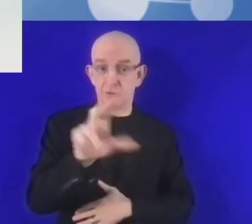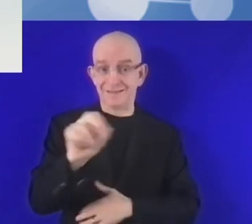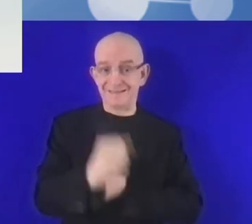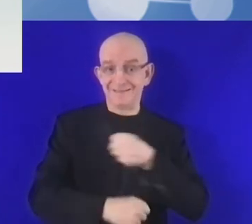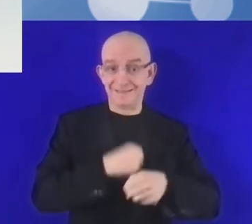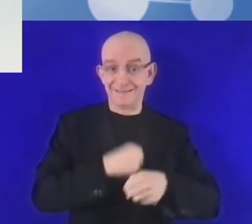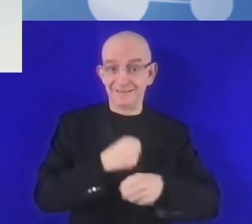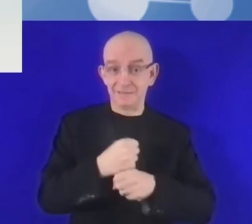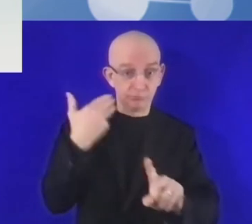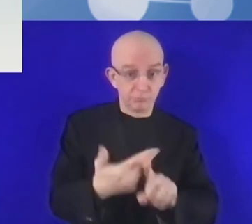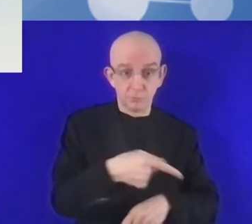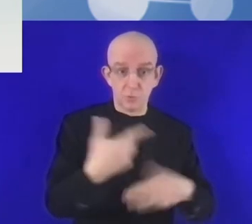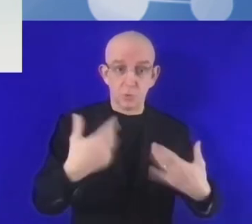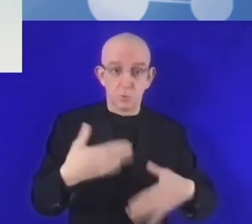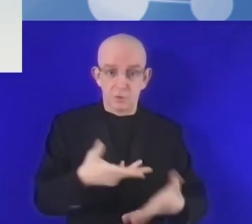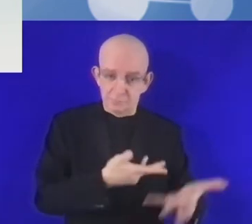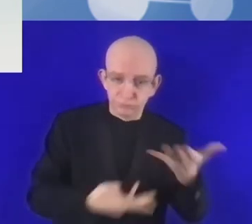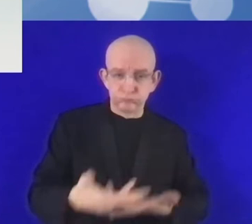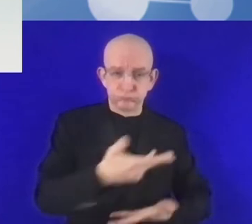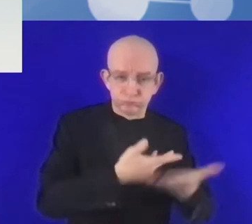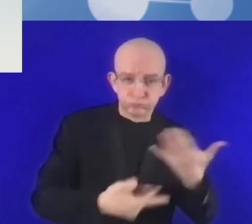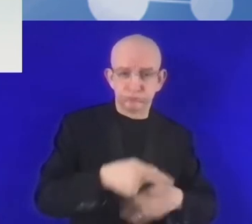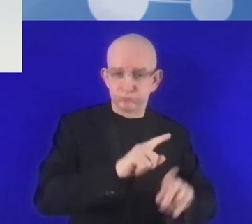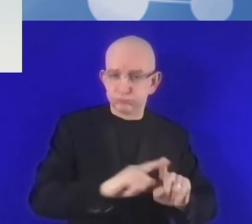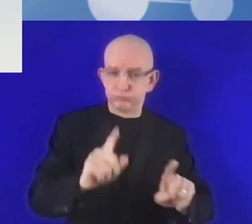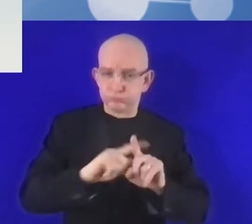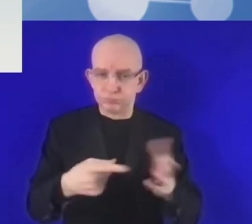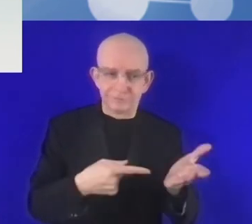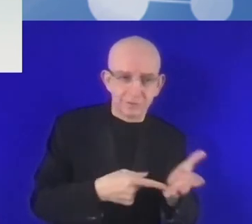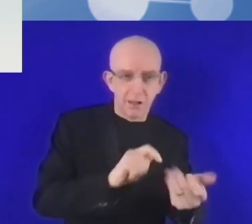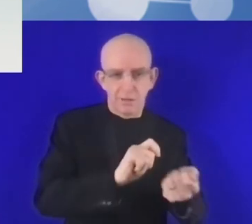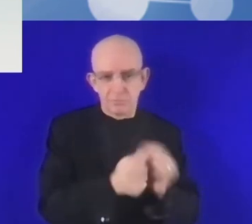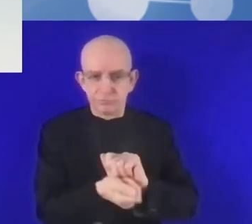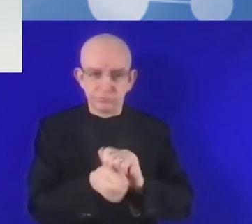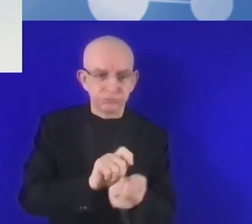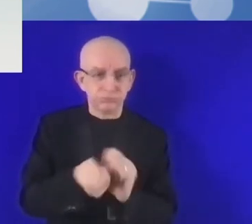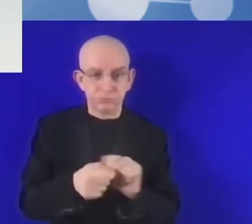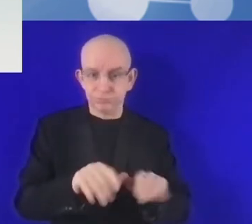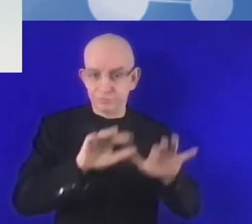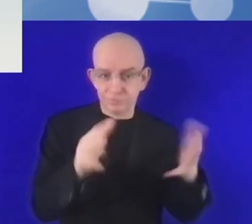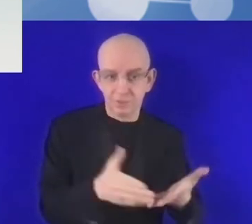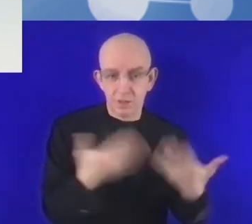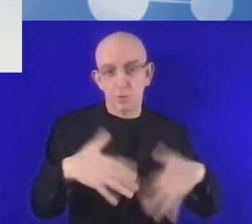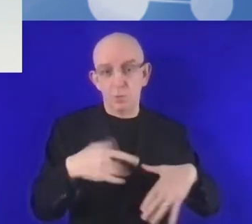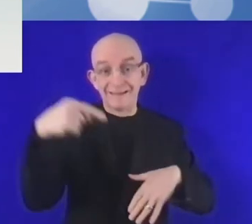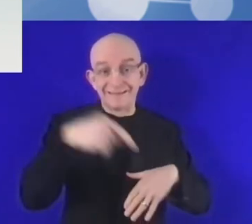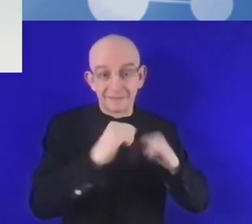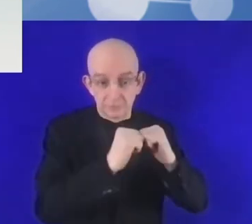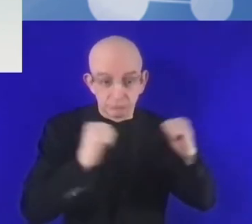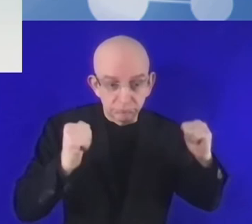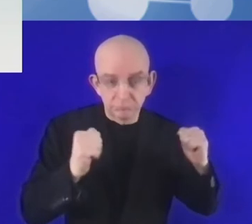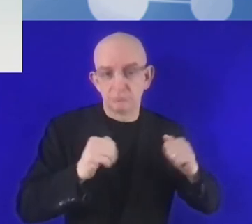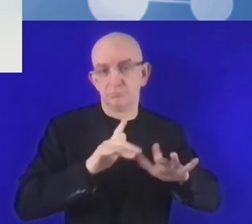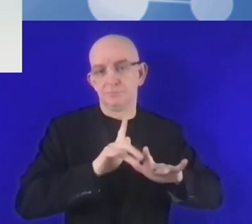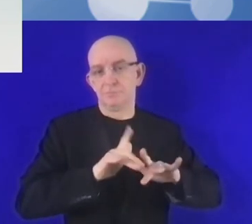de actividad, se caracteriza por su apertura al debate. Somos